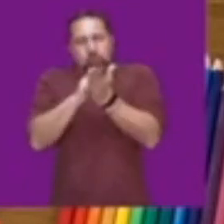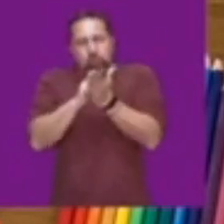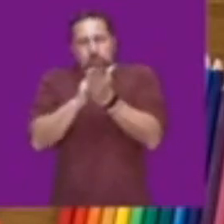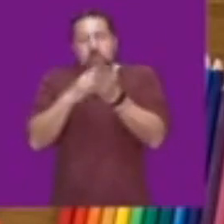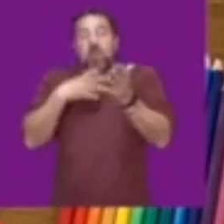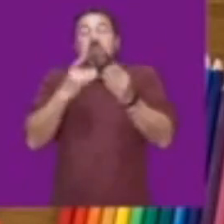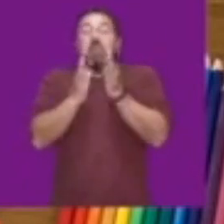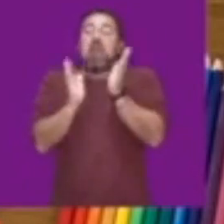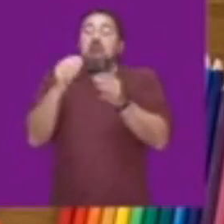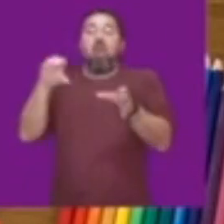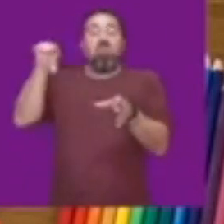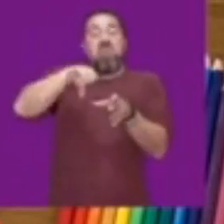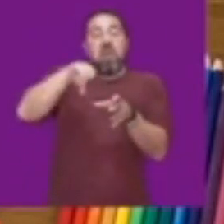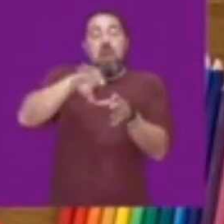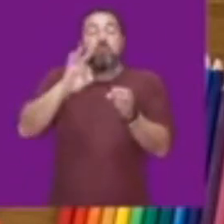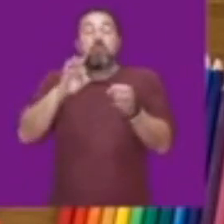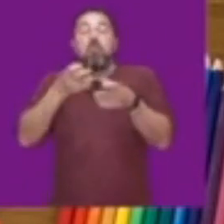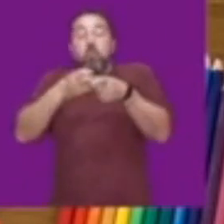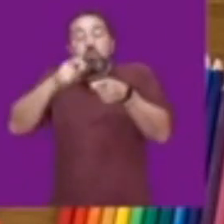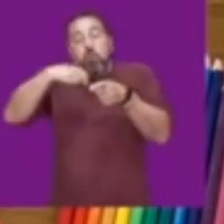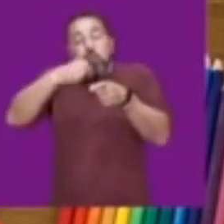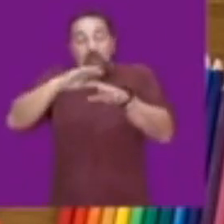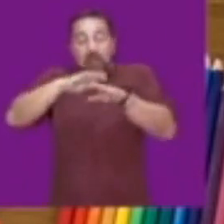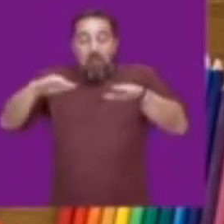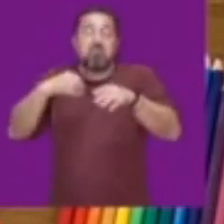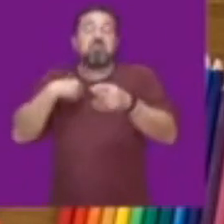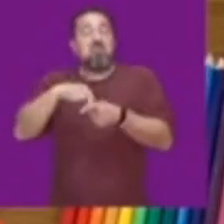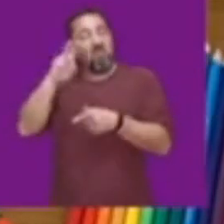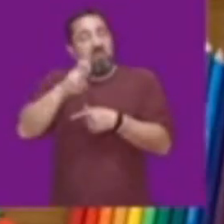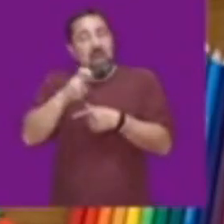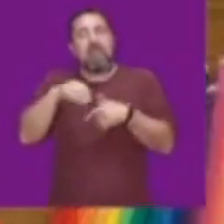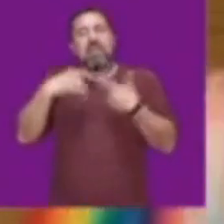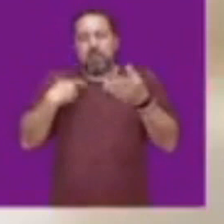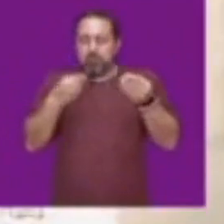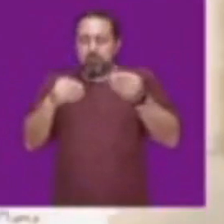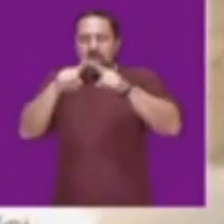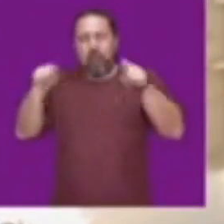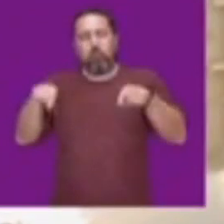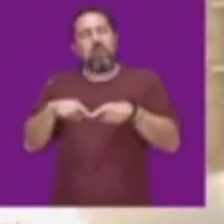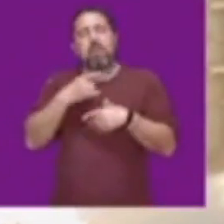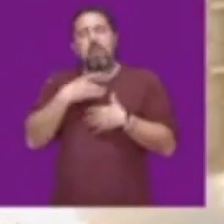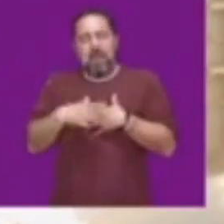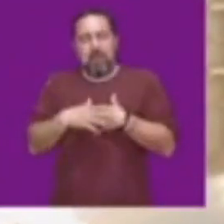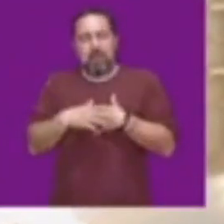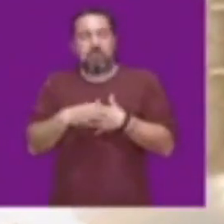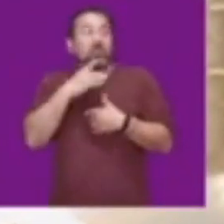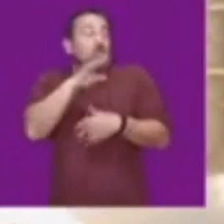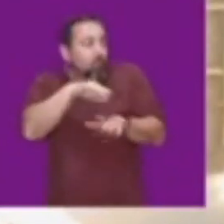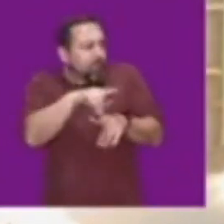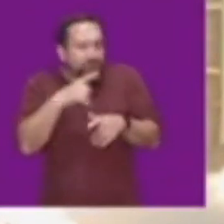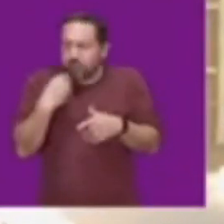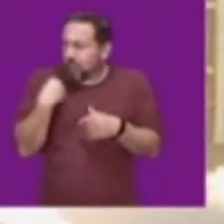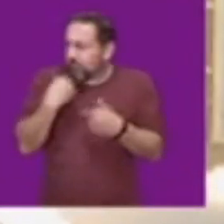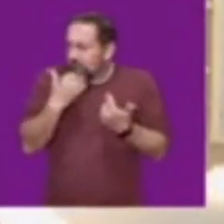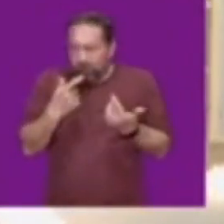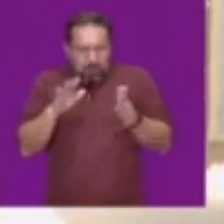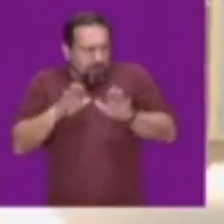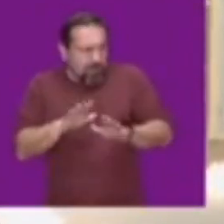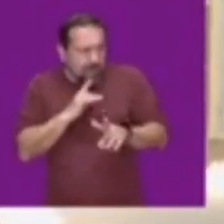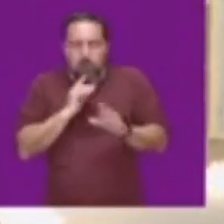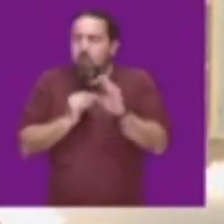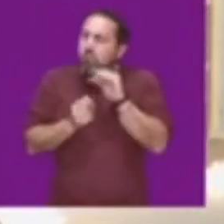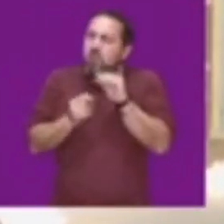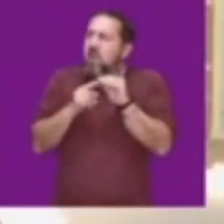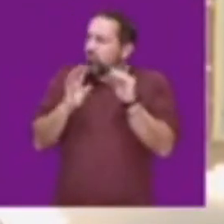podéis sacar de una caja de cereales, de yogures, aquí, una cartulina blanca. Si tenéis alguna pregunta podéis pararme. ¿Ah,